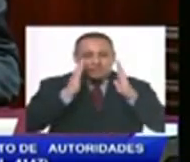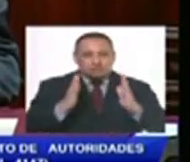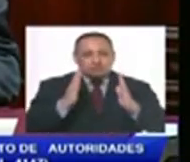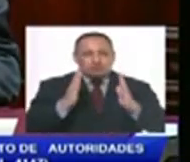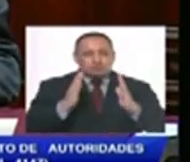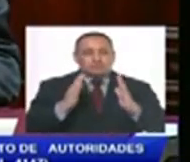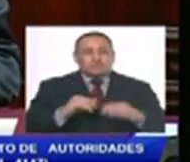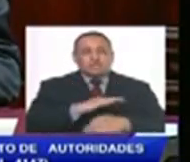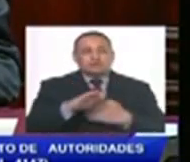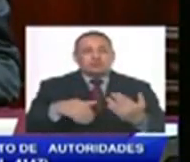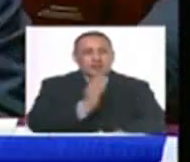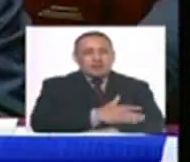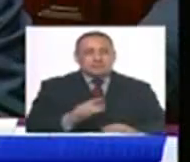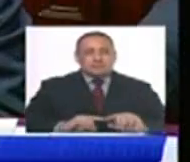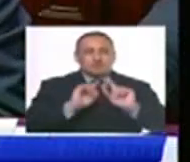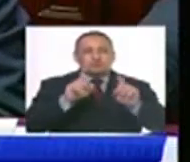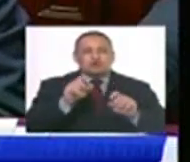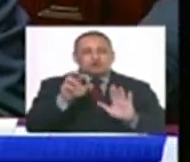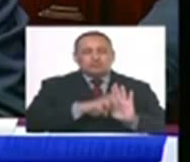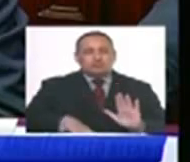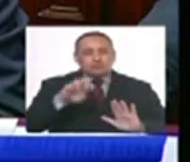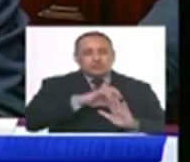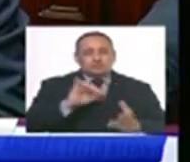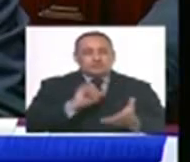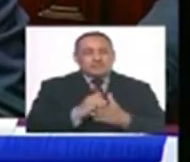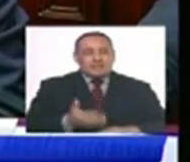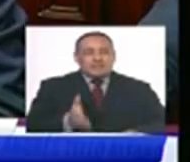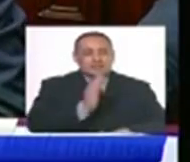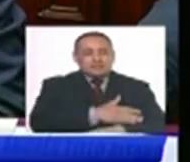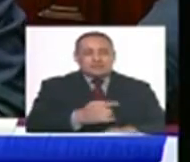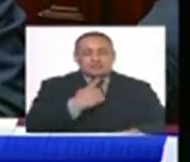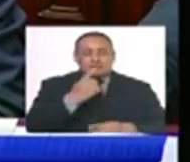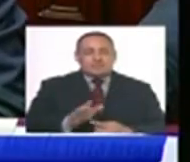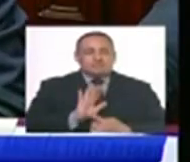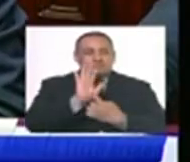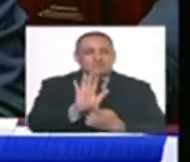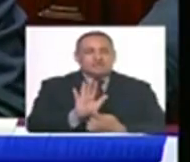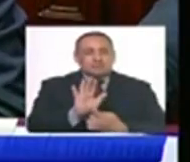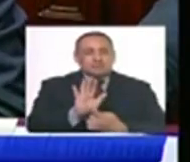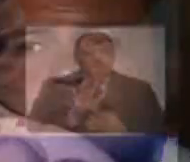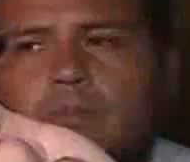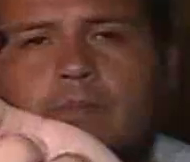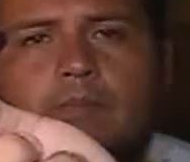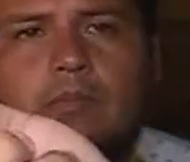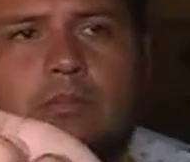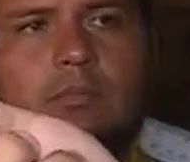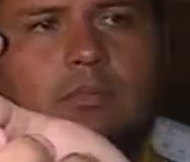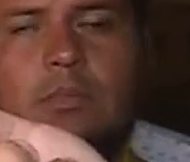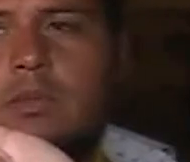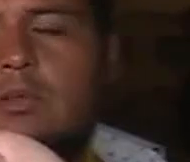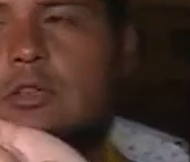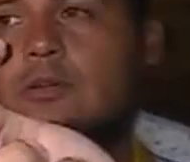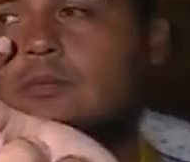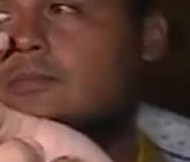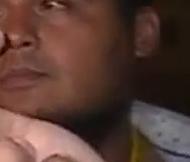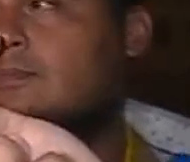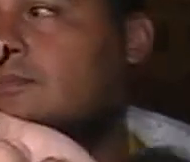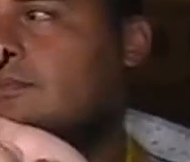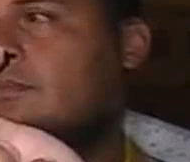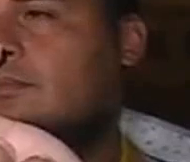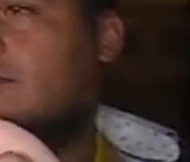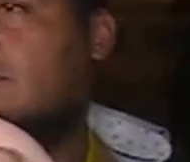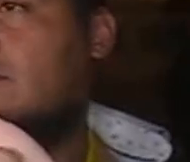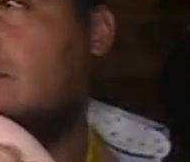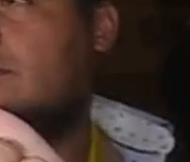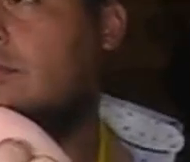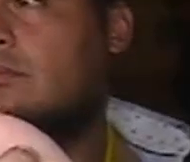con anterioridad. Pero escuchemos mejor qué fue lo que dijeron los congresistas. Vamos a escucharlo. El mensaje que tiene la población es que el Perú